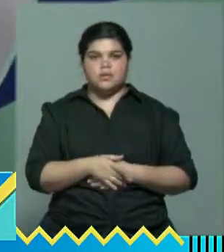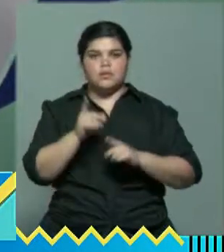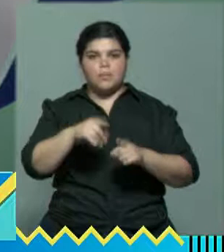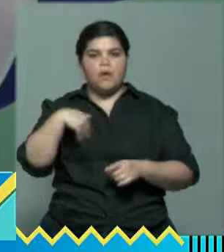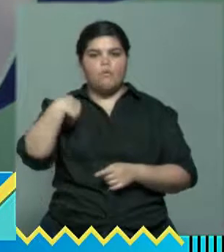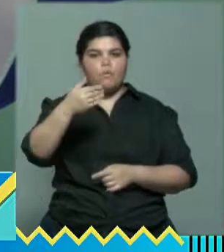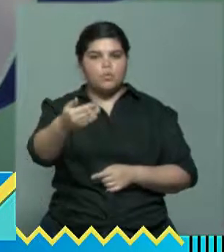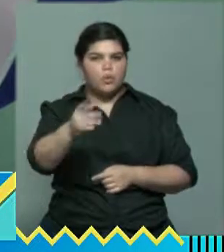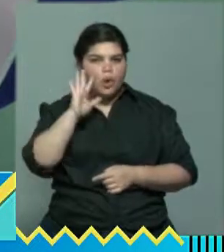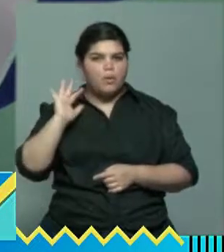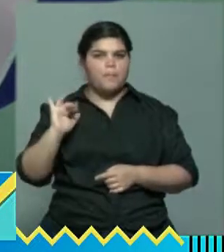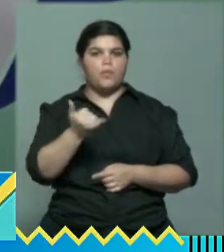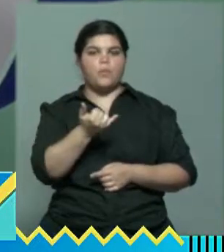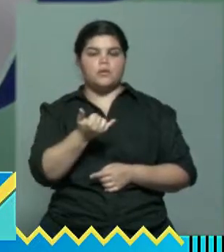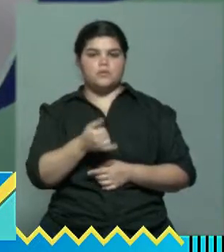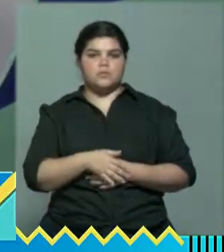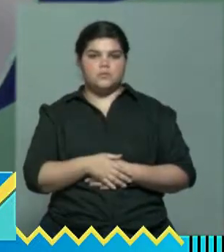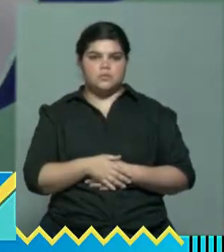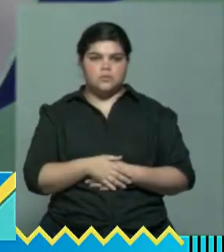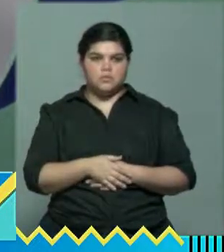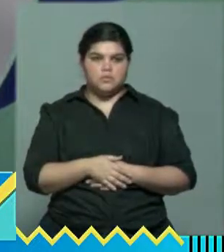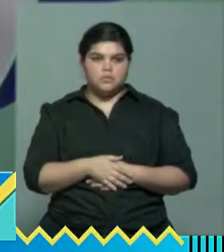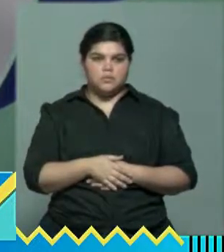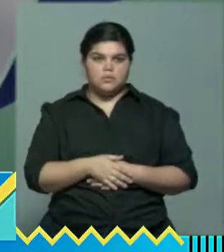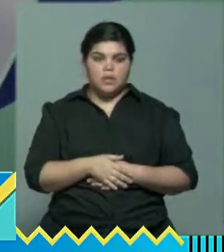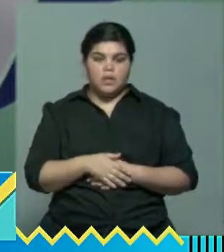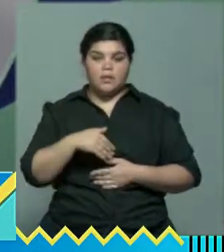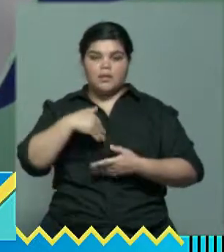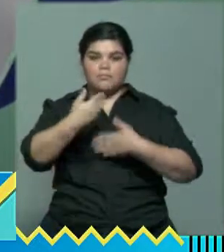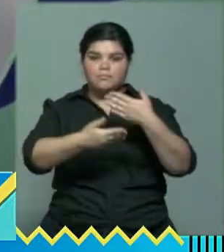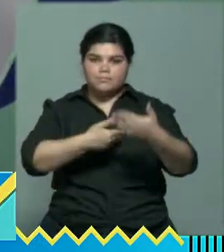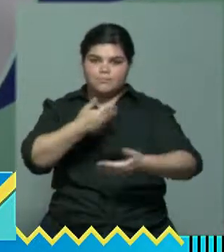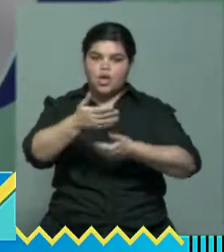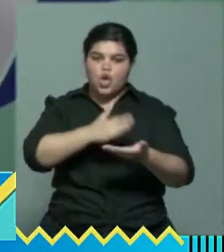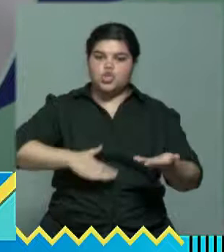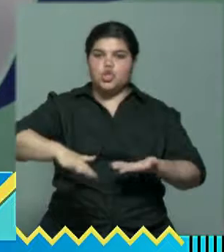resultados indudablemente cuando se produzca ese proceso